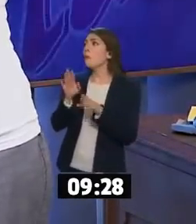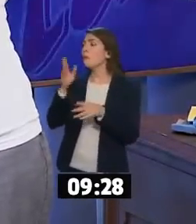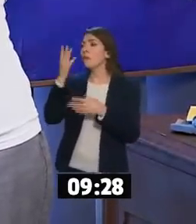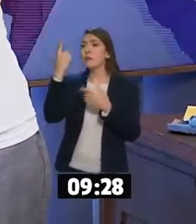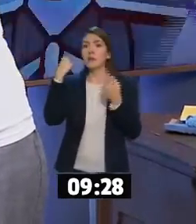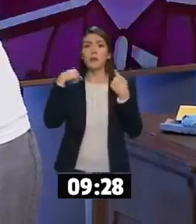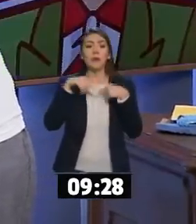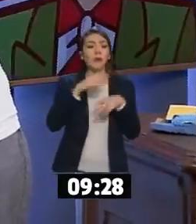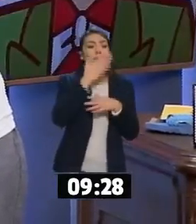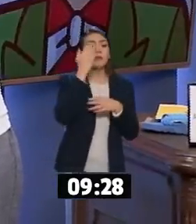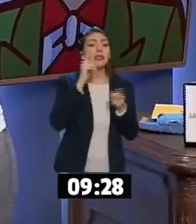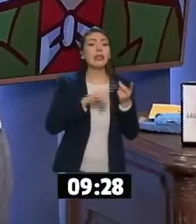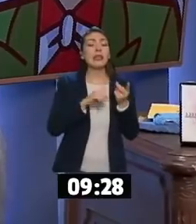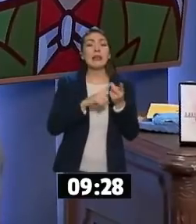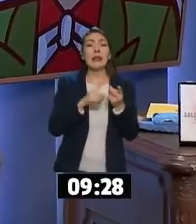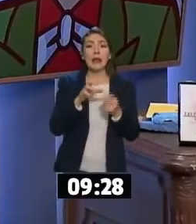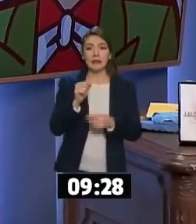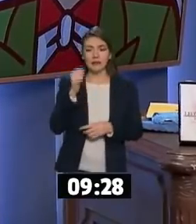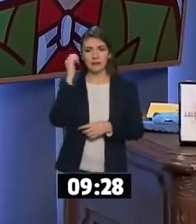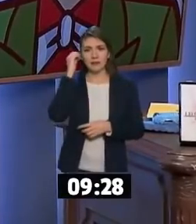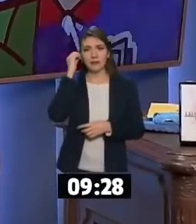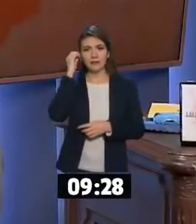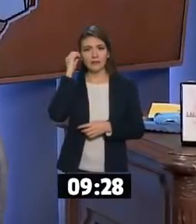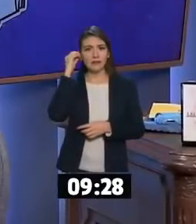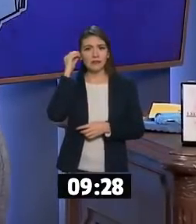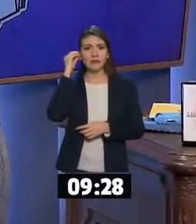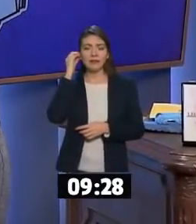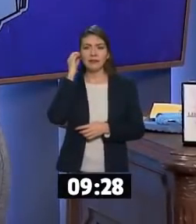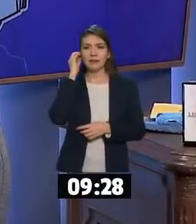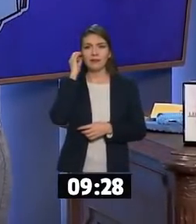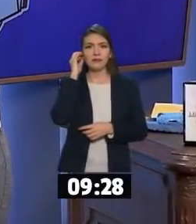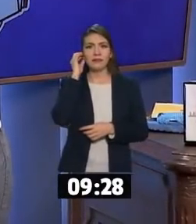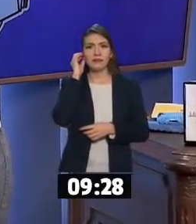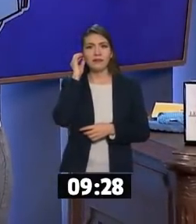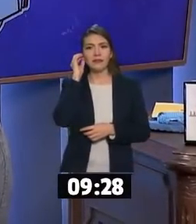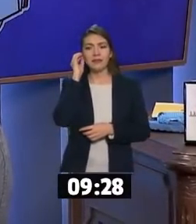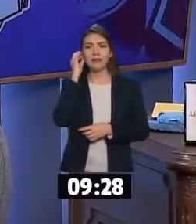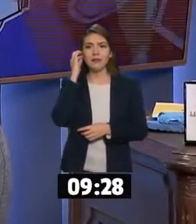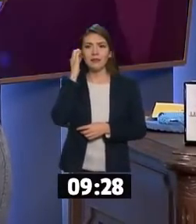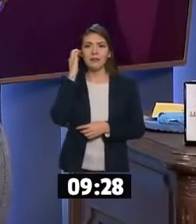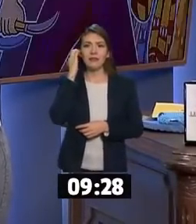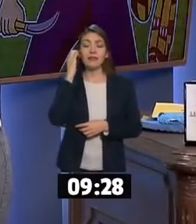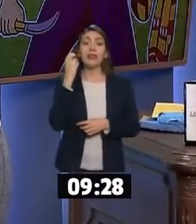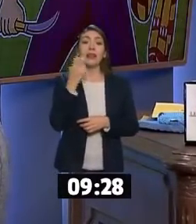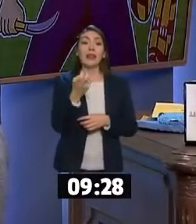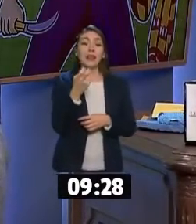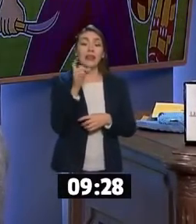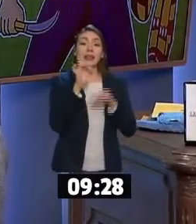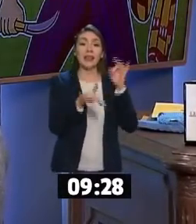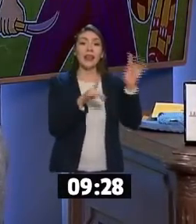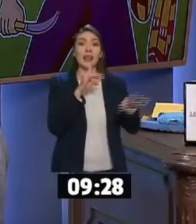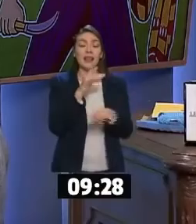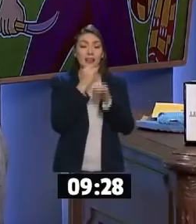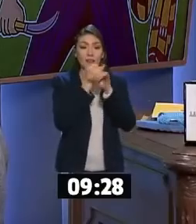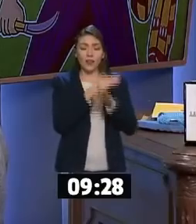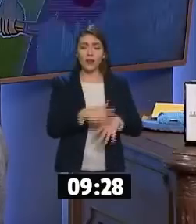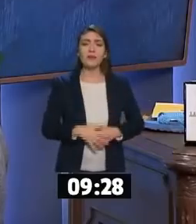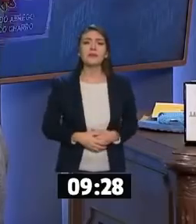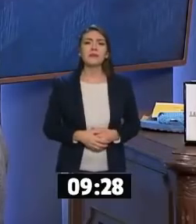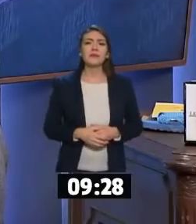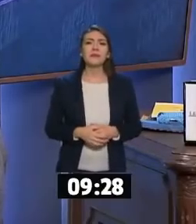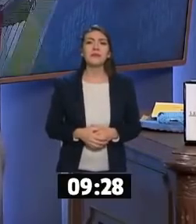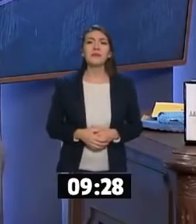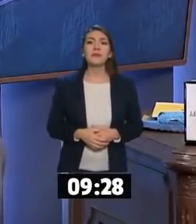no. Hoy, no, hoy, no. hoy. Oiga, y este fue su revólver informacional. Pura. ¿Verdad? Don Charro, ¿usted sabe qué diablos es el